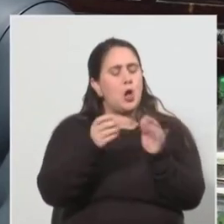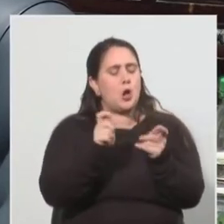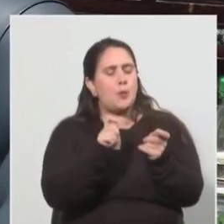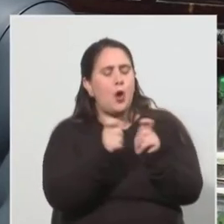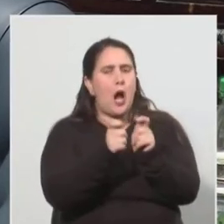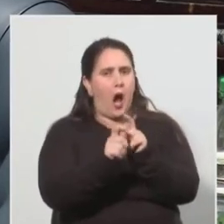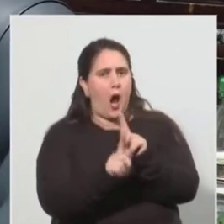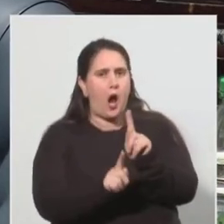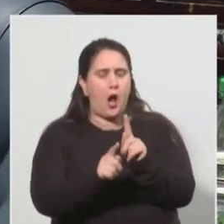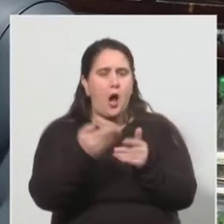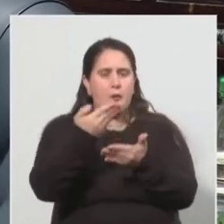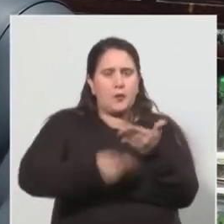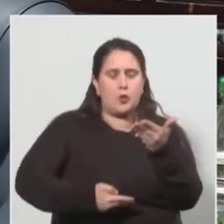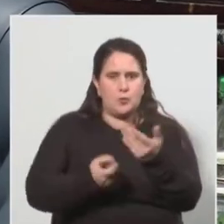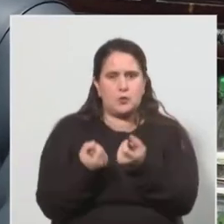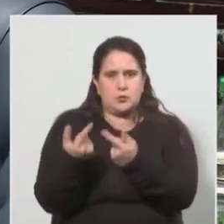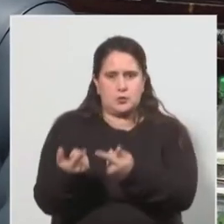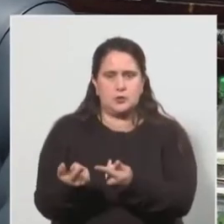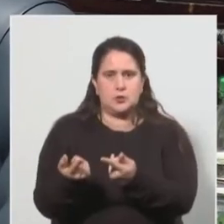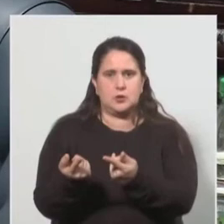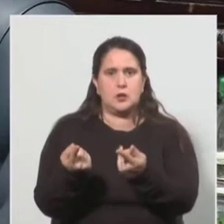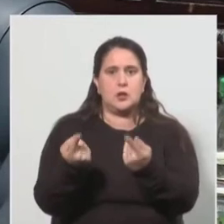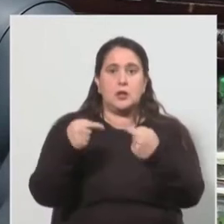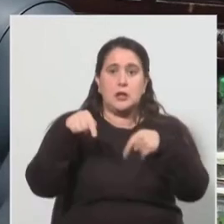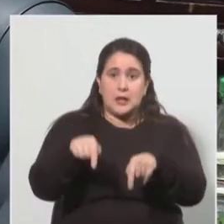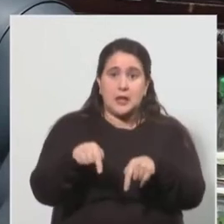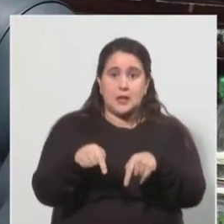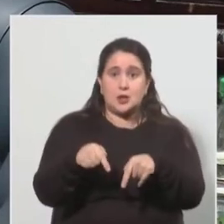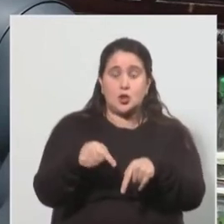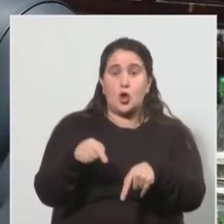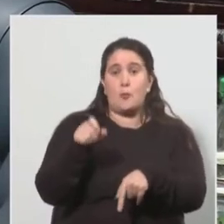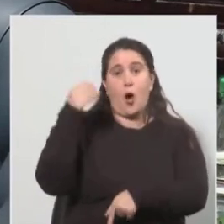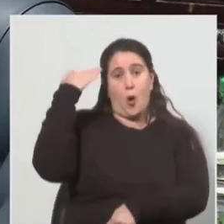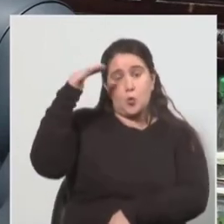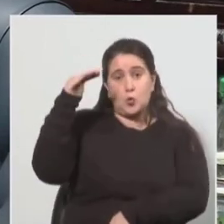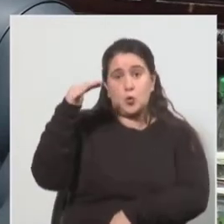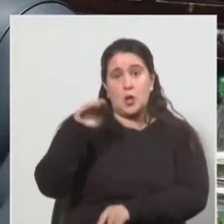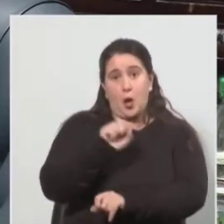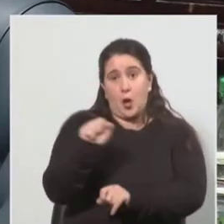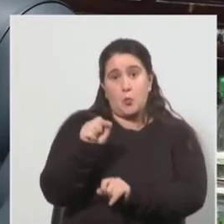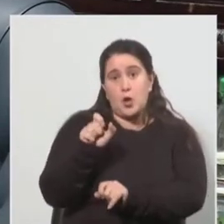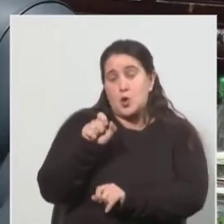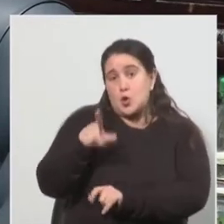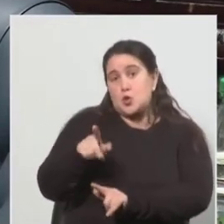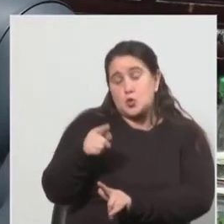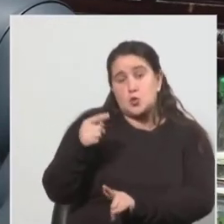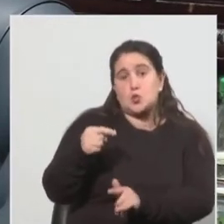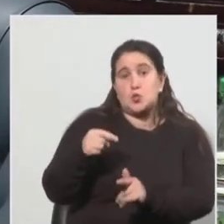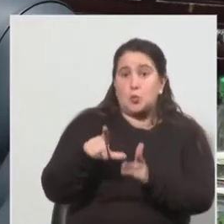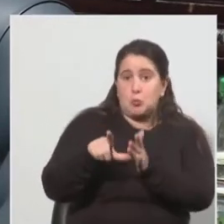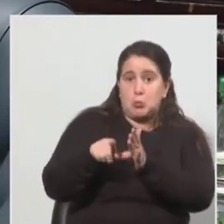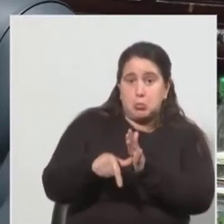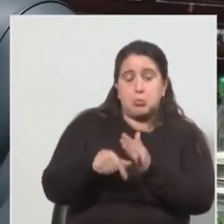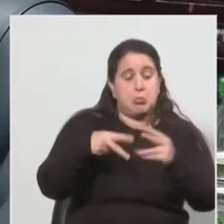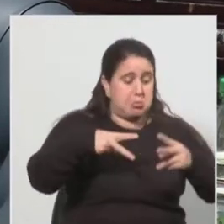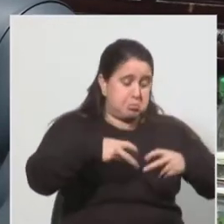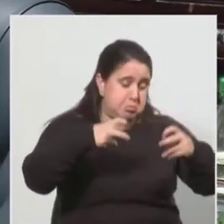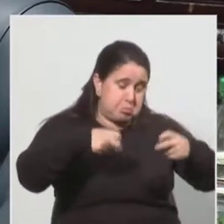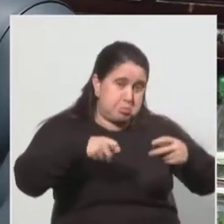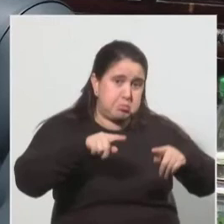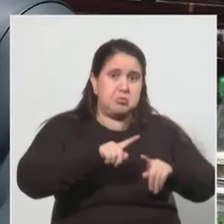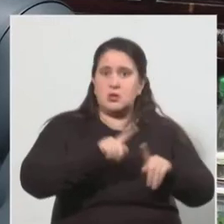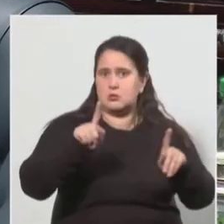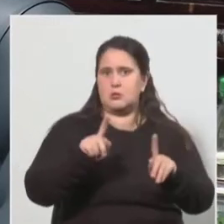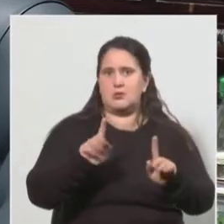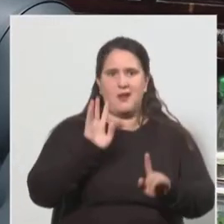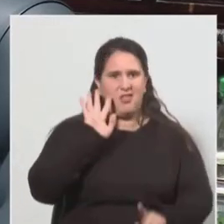documento. Lo que estamos cuestionando es que esta discrecionalidad no parece haberse usado para